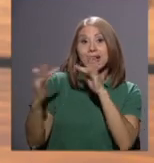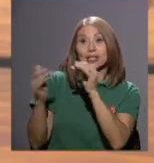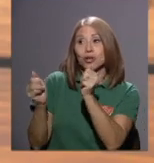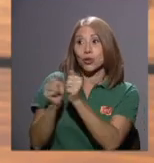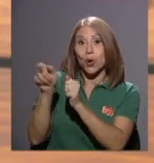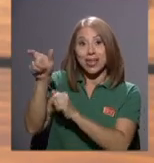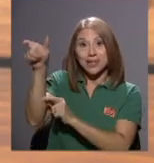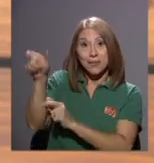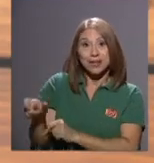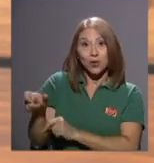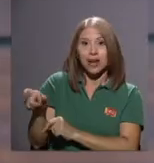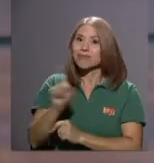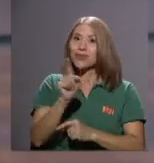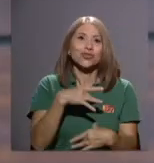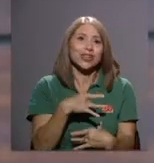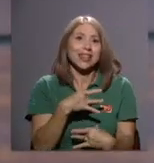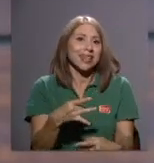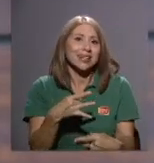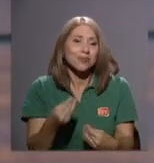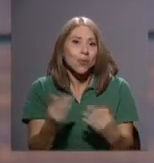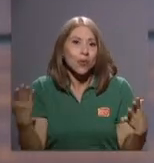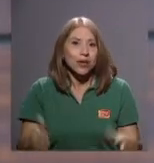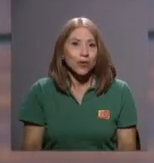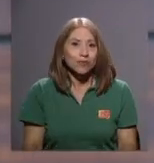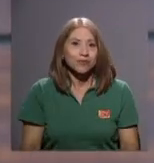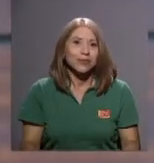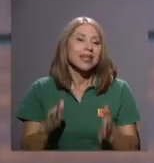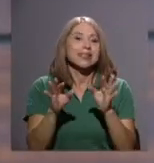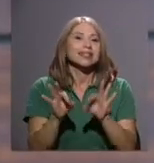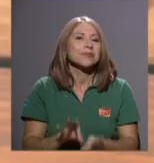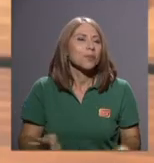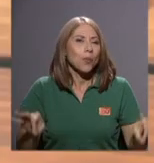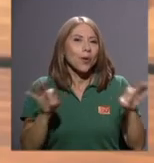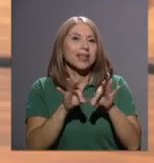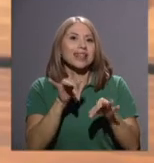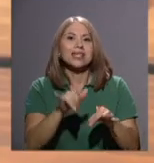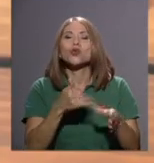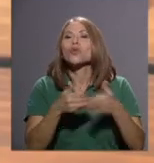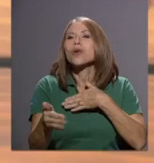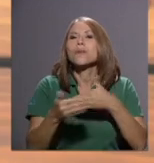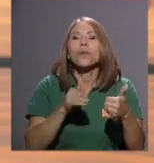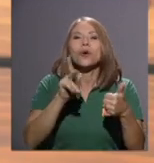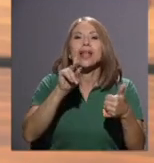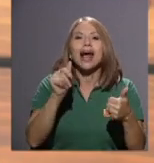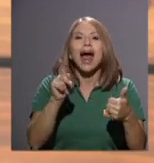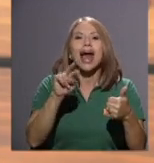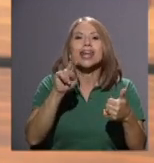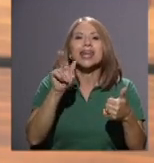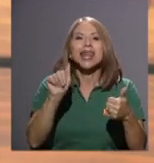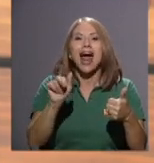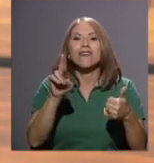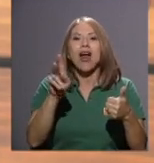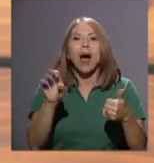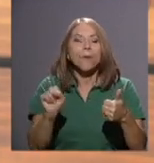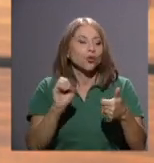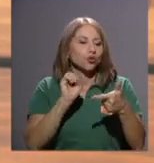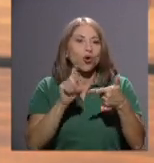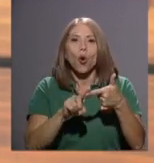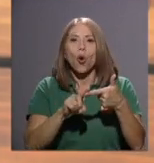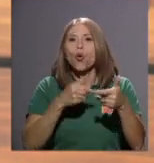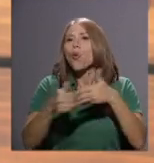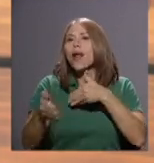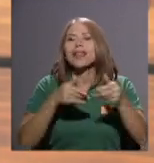público. Y esto es importantísimo. No importa si es Karina Ramos, si es cualquier persona que